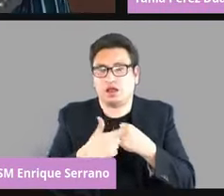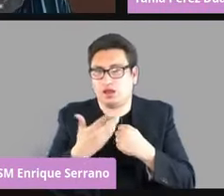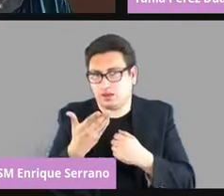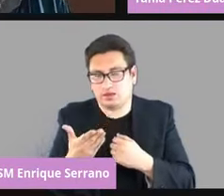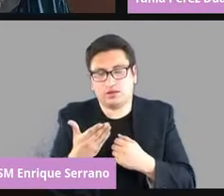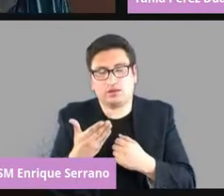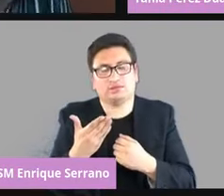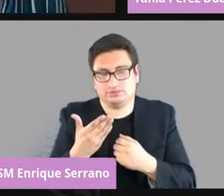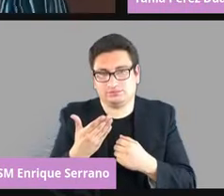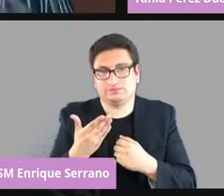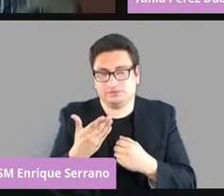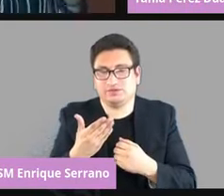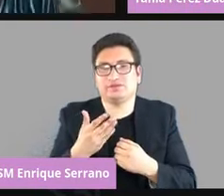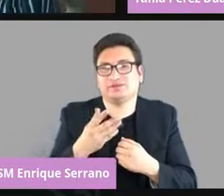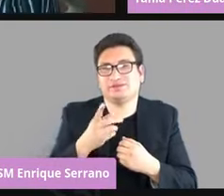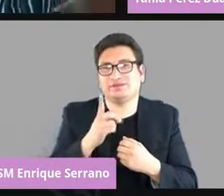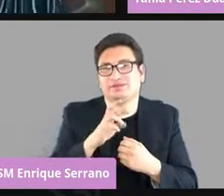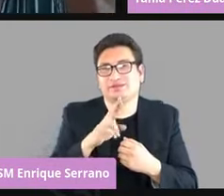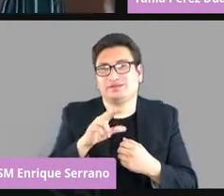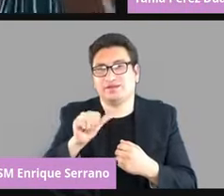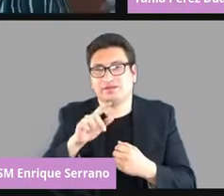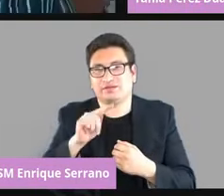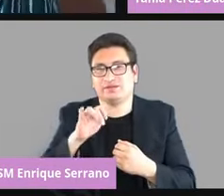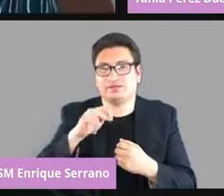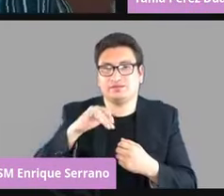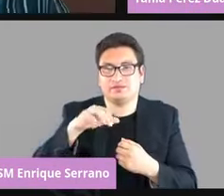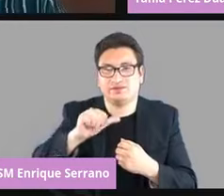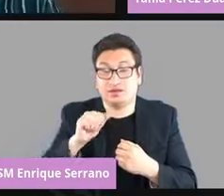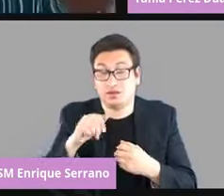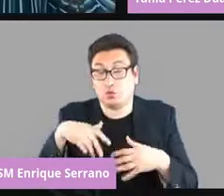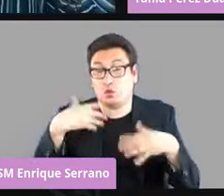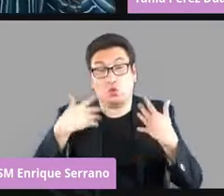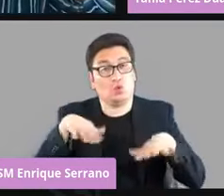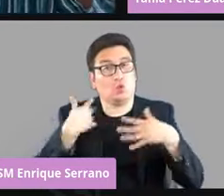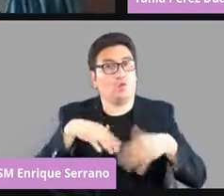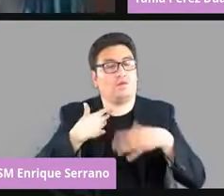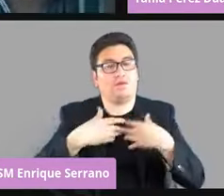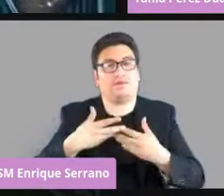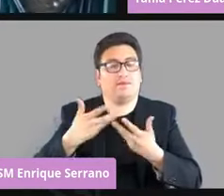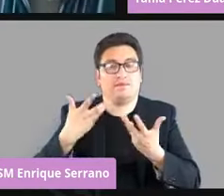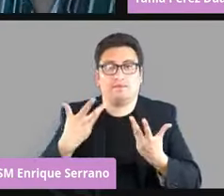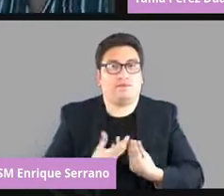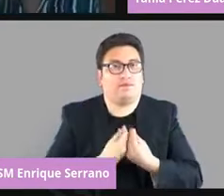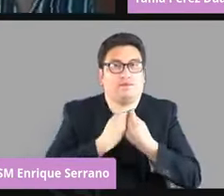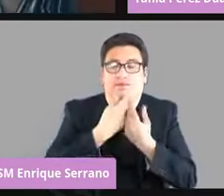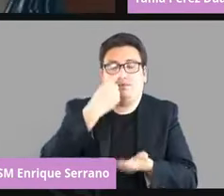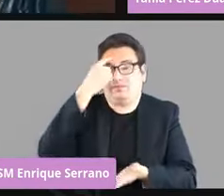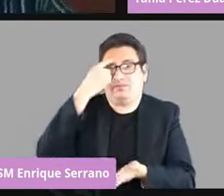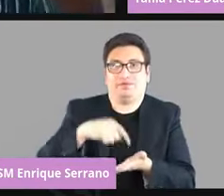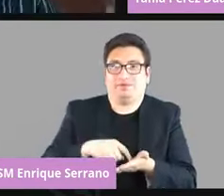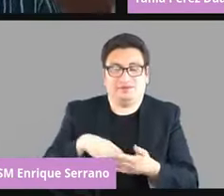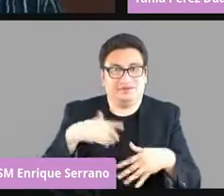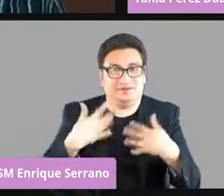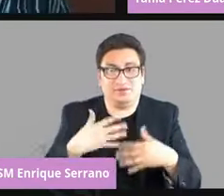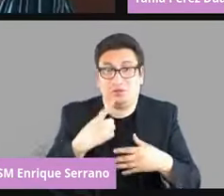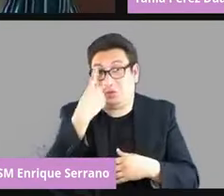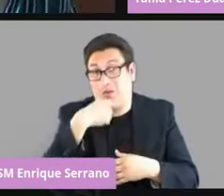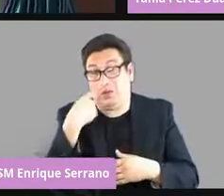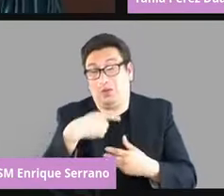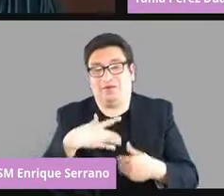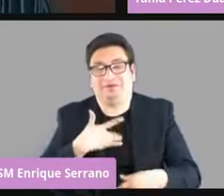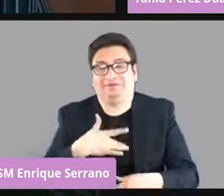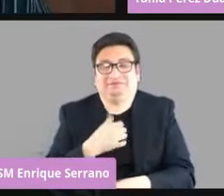doctora Tania, que de verdad yo sigo sin creérmela que la tenemos echada de café. Ya pasamos la hora y yo sigo con la